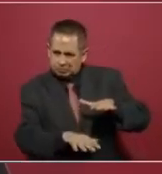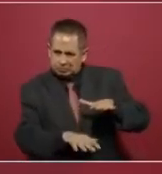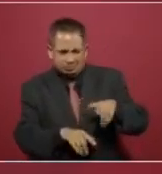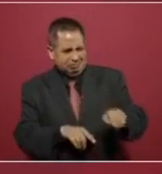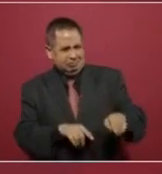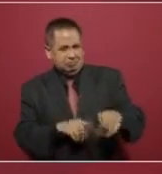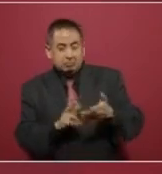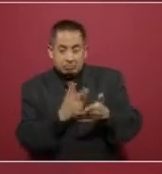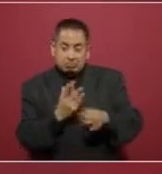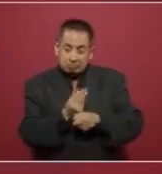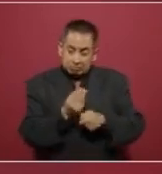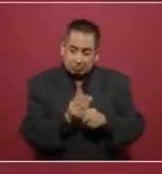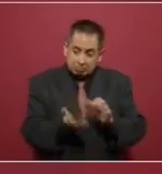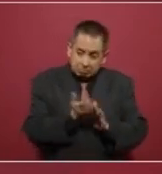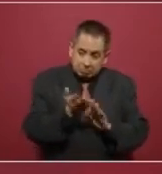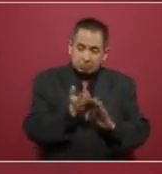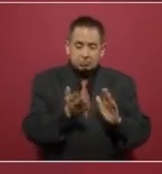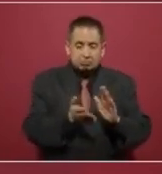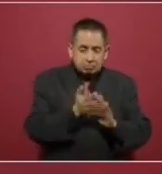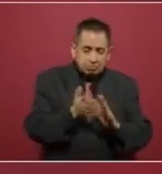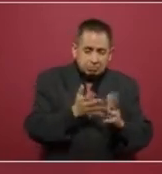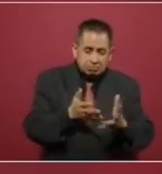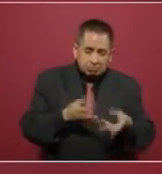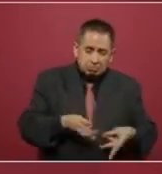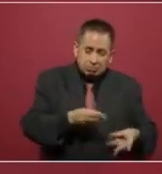donde no se garantizaba